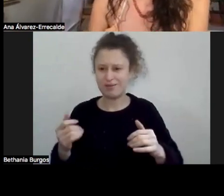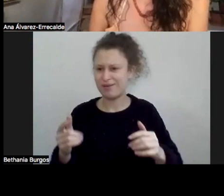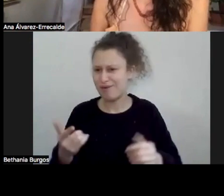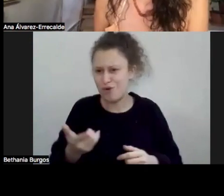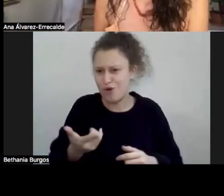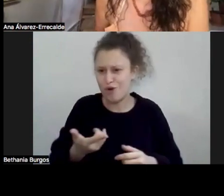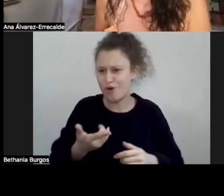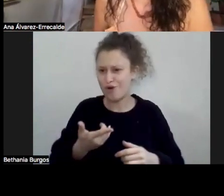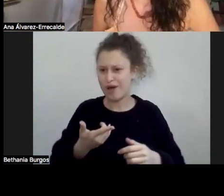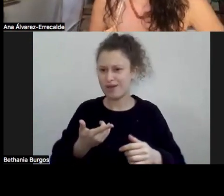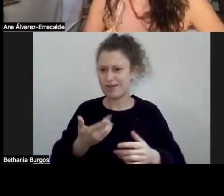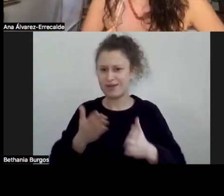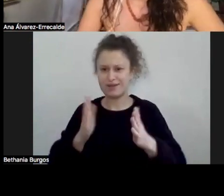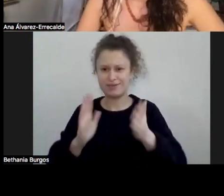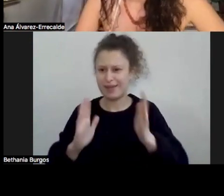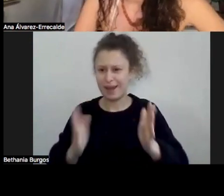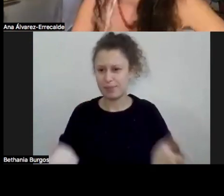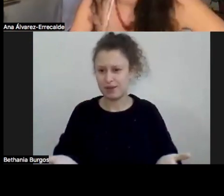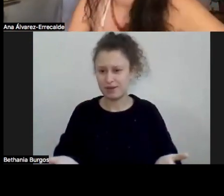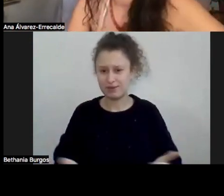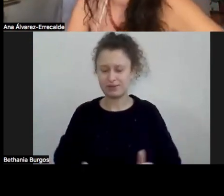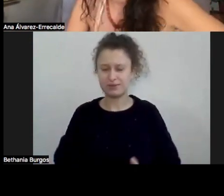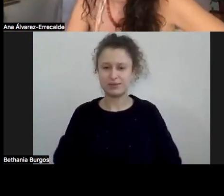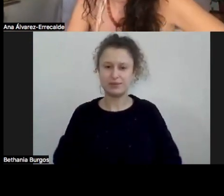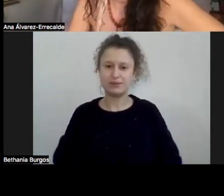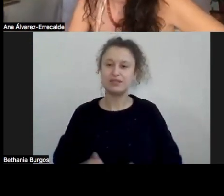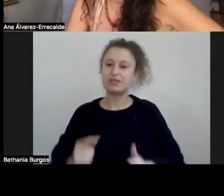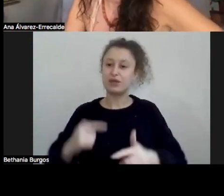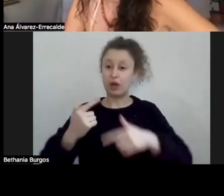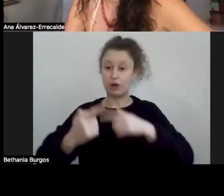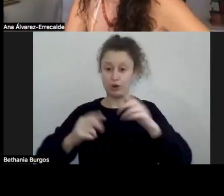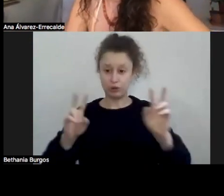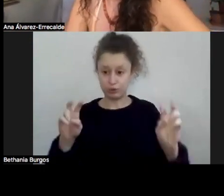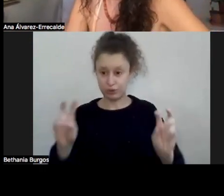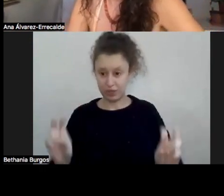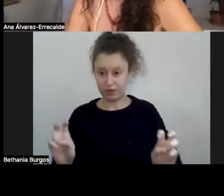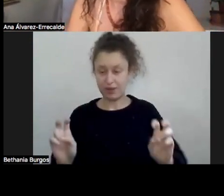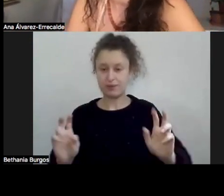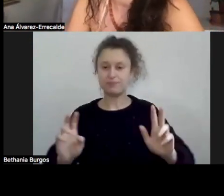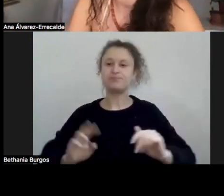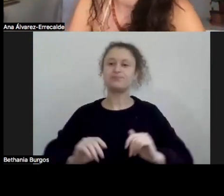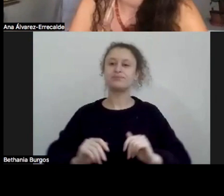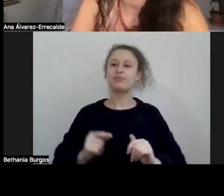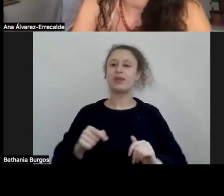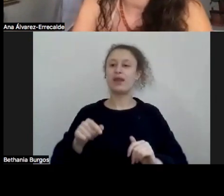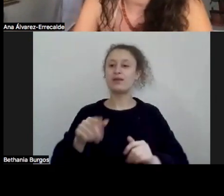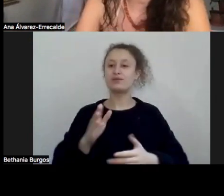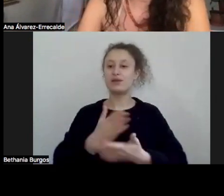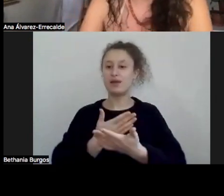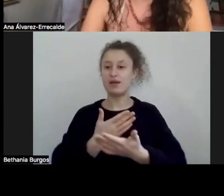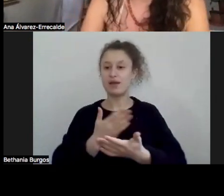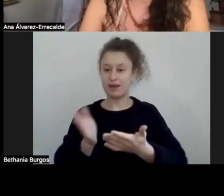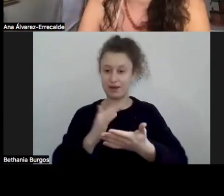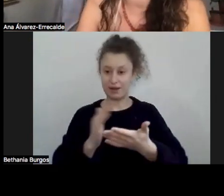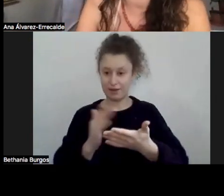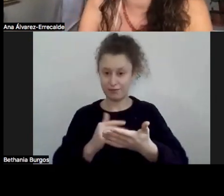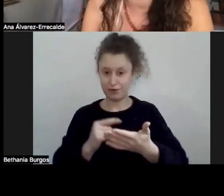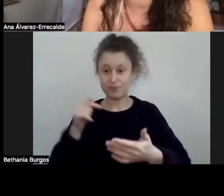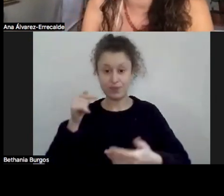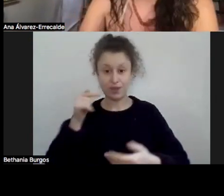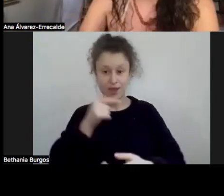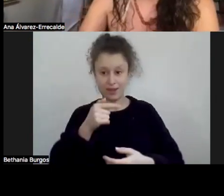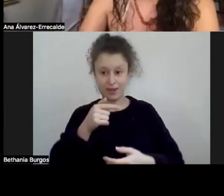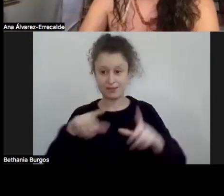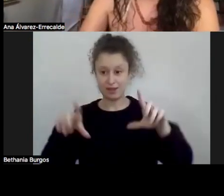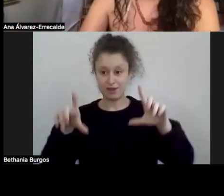Otra de las cosas que comentábamos en el libro es con Lola y Teo, que están aquí en la